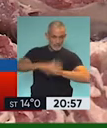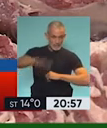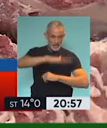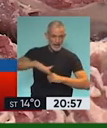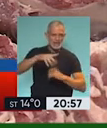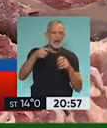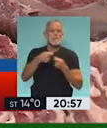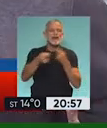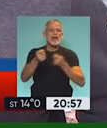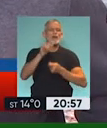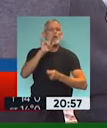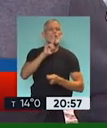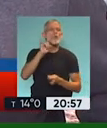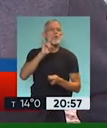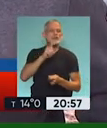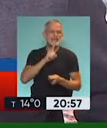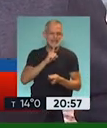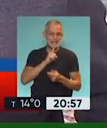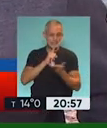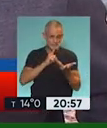consumidores de carne vacuna, y por lo tanto eso nos genera